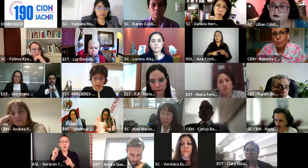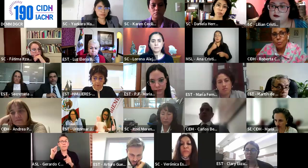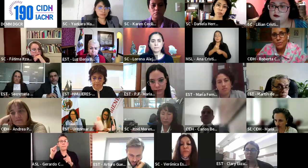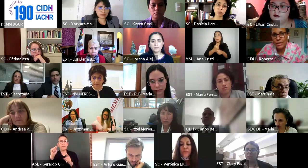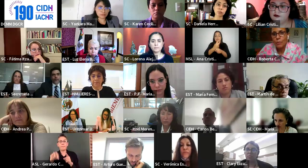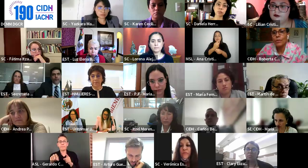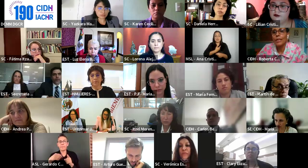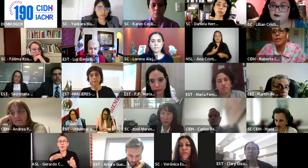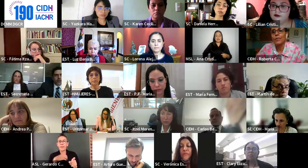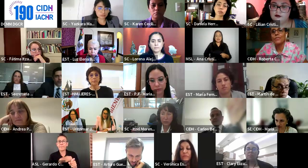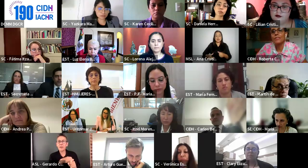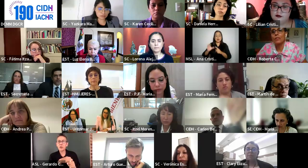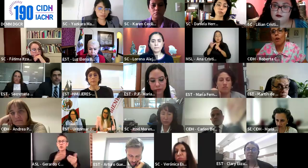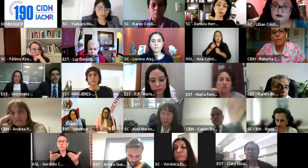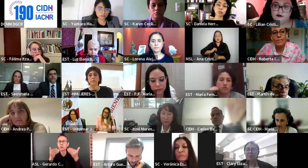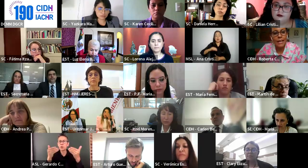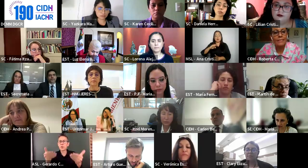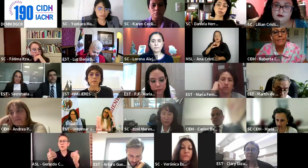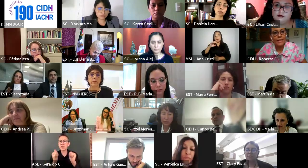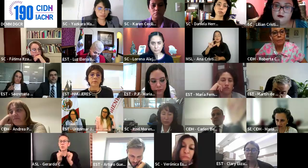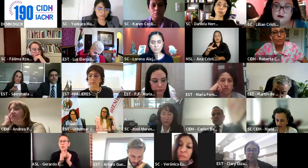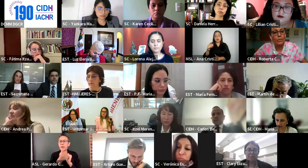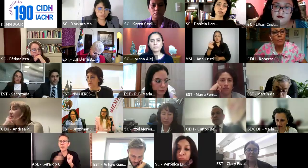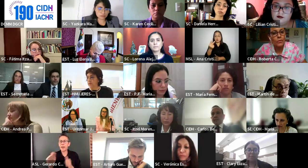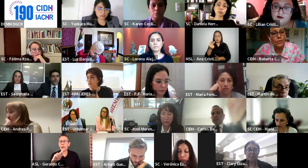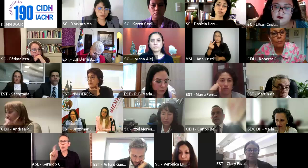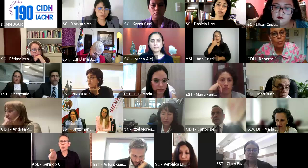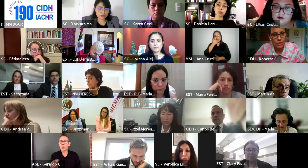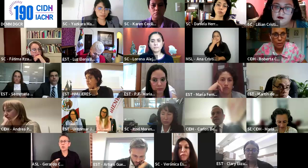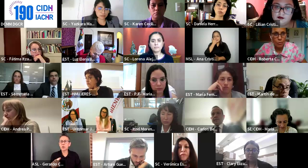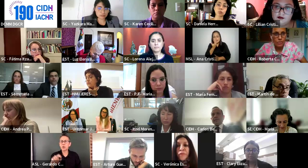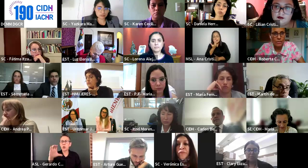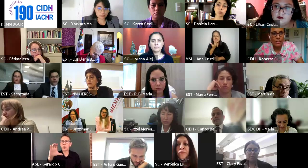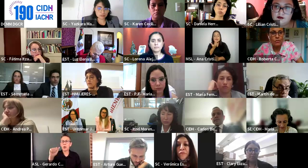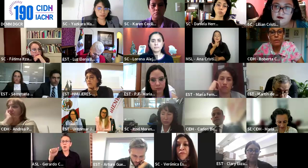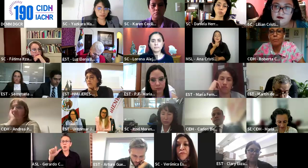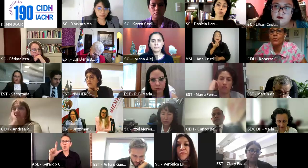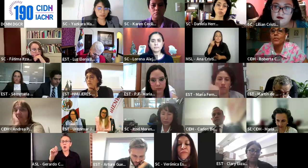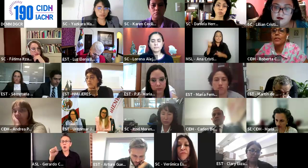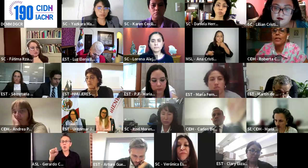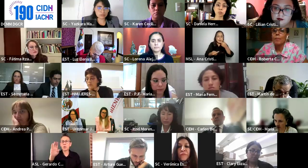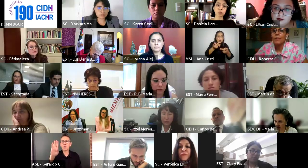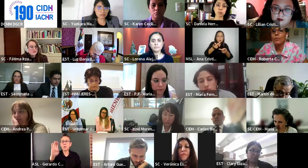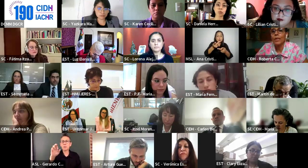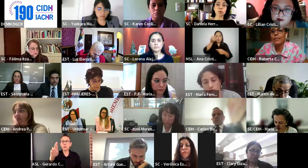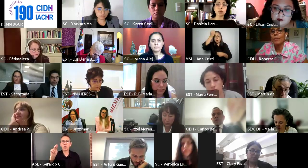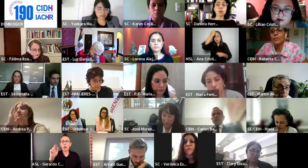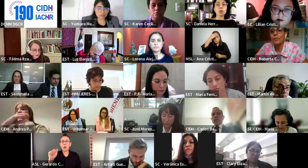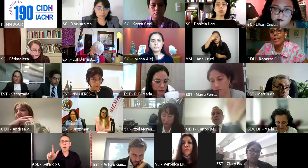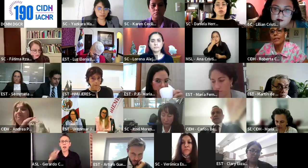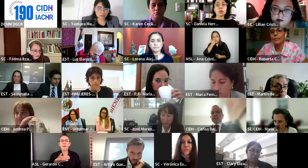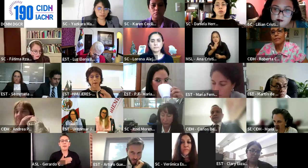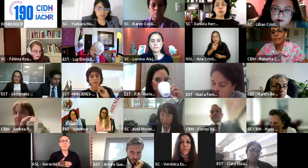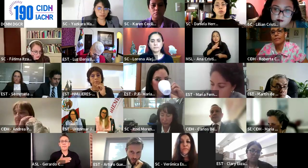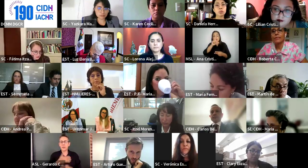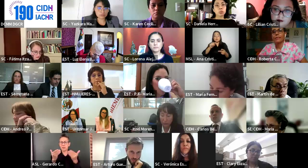to proceed with any questions and comments he has, and then I will go to Commissioner Pochak, who is the country rapporteur. Please go ahead,